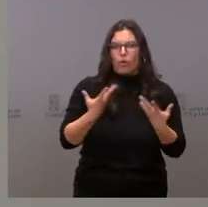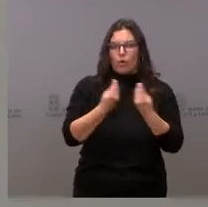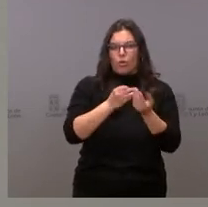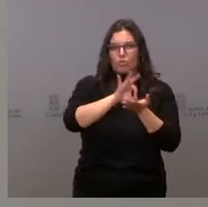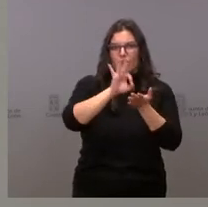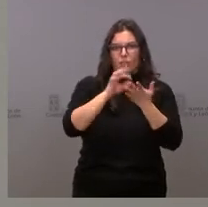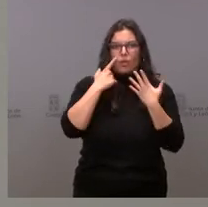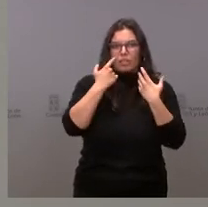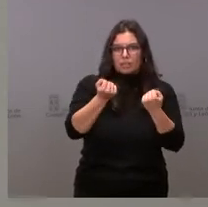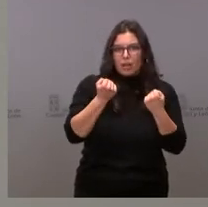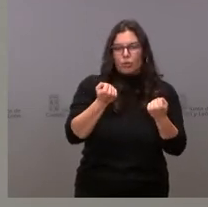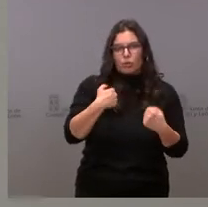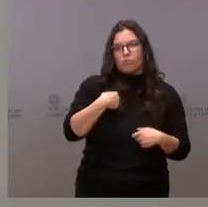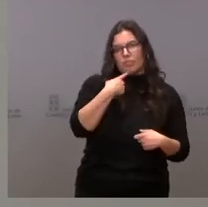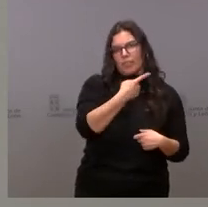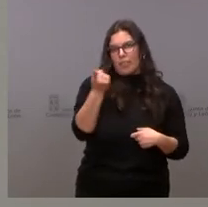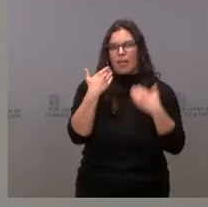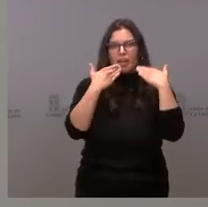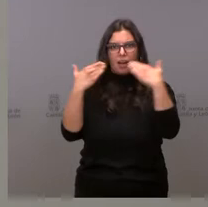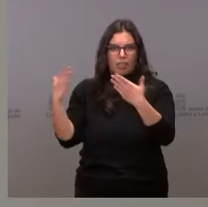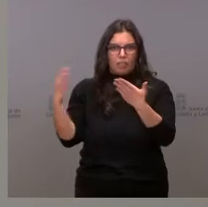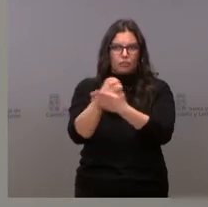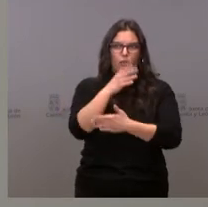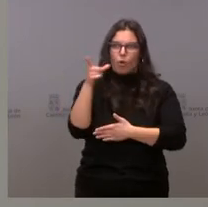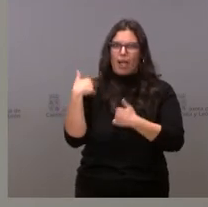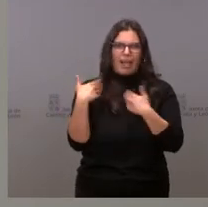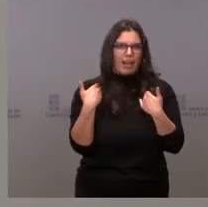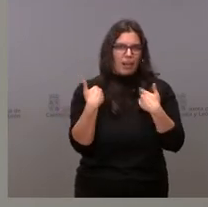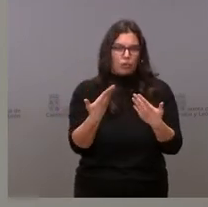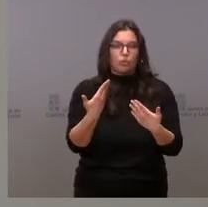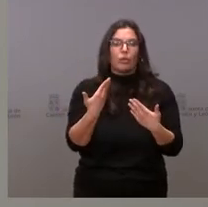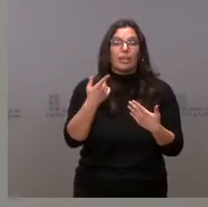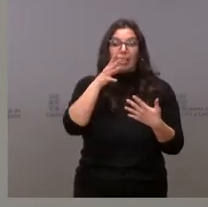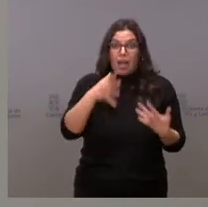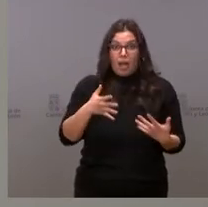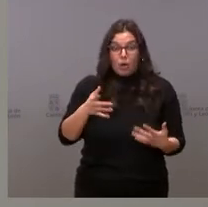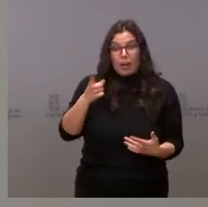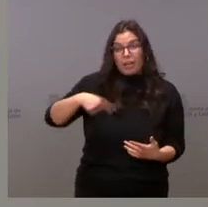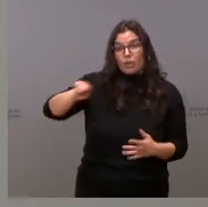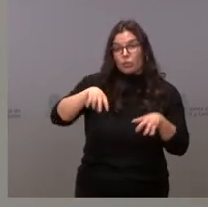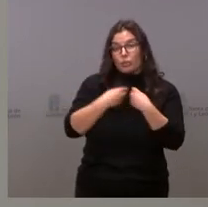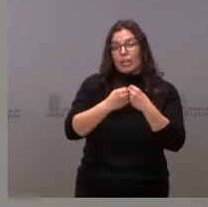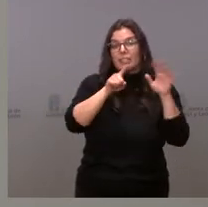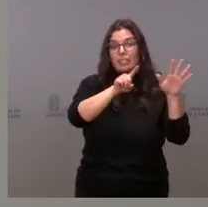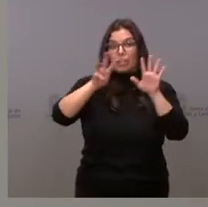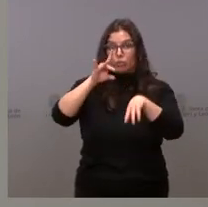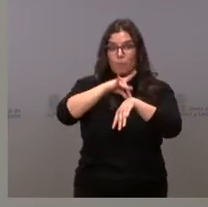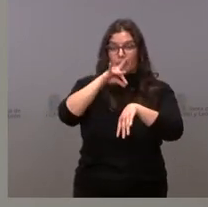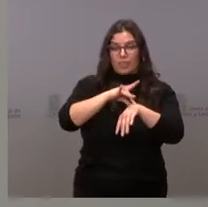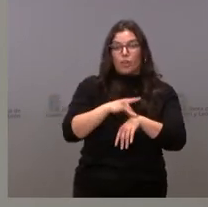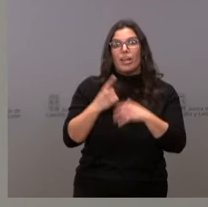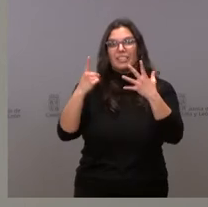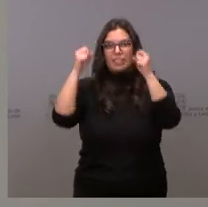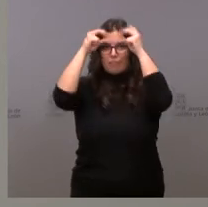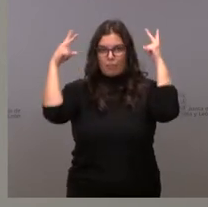salud en los cuales queremos agradecerles este acto de generosidad y que en este momento son un total de 68 médicos y 6